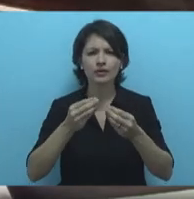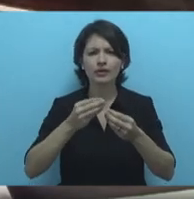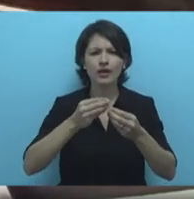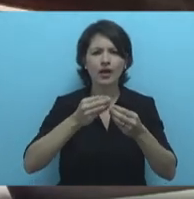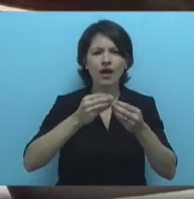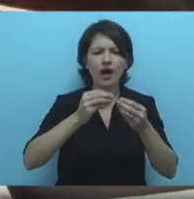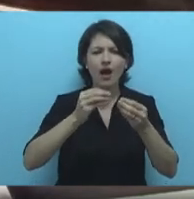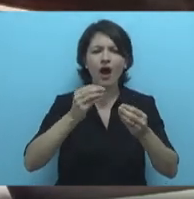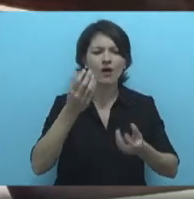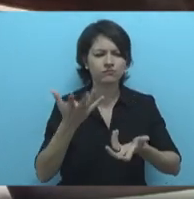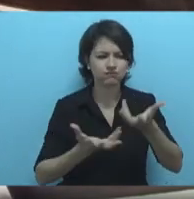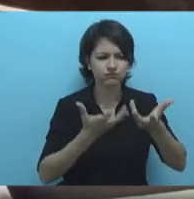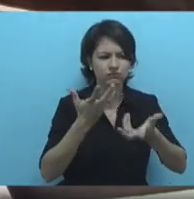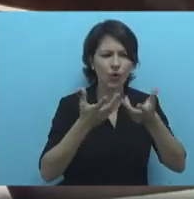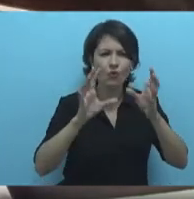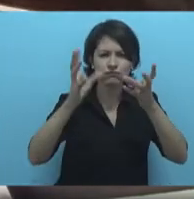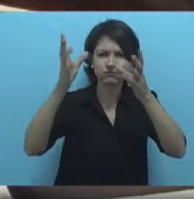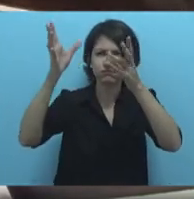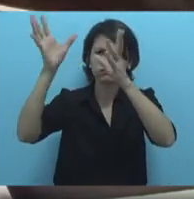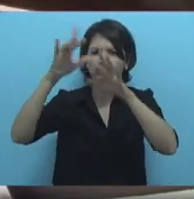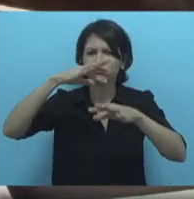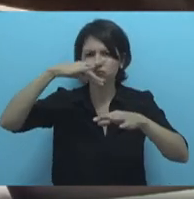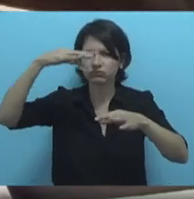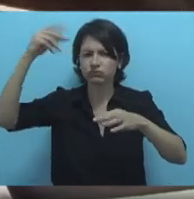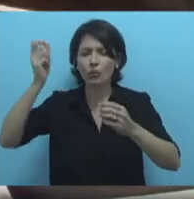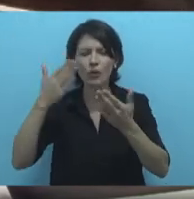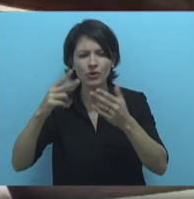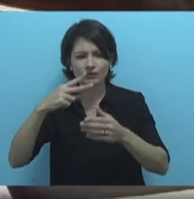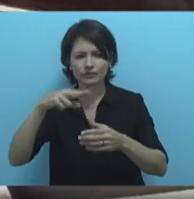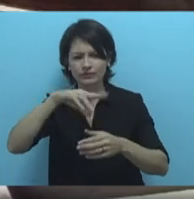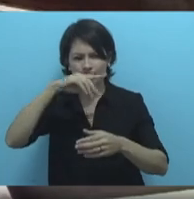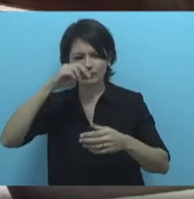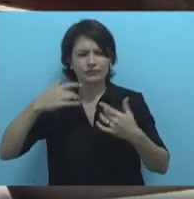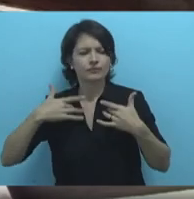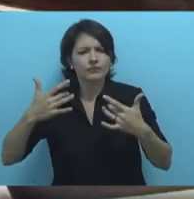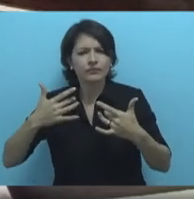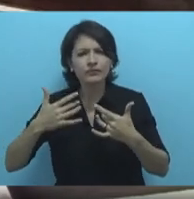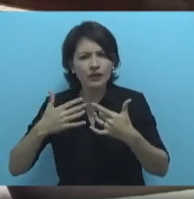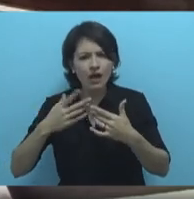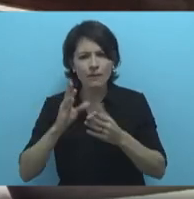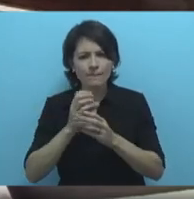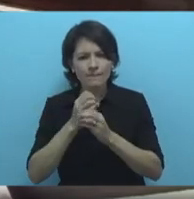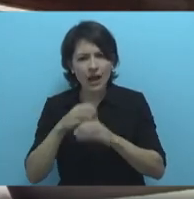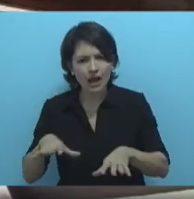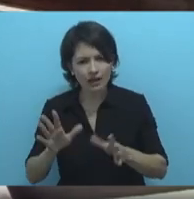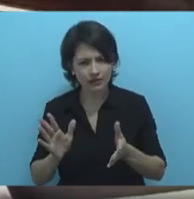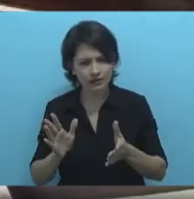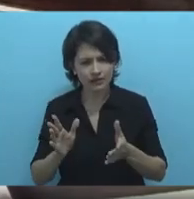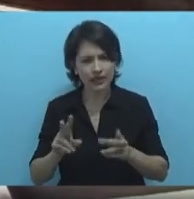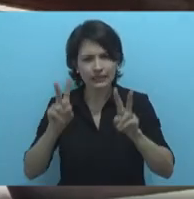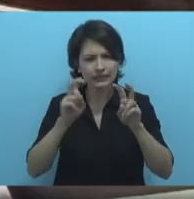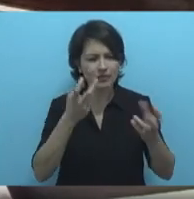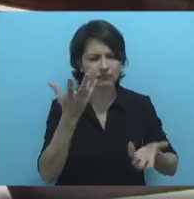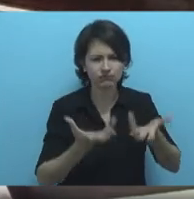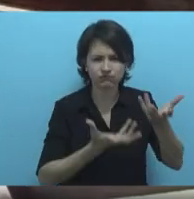los incendios nosotros encontrábamos cuando analizamos las distintas figuras que se podrían aplicar en la provincia